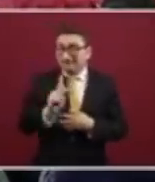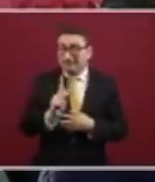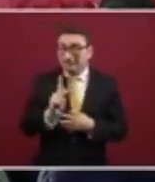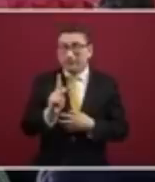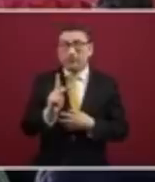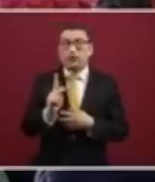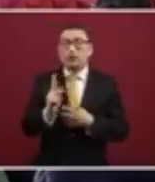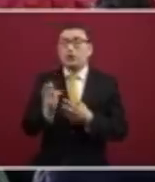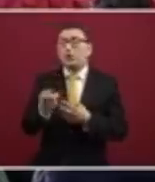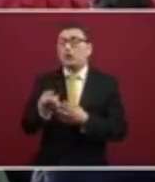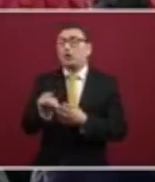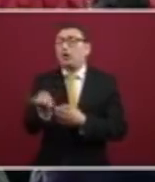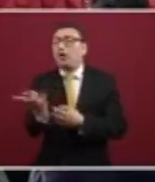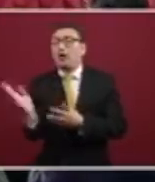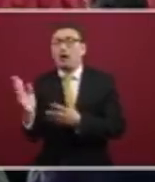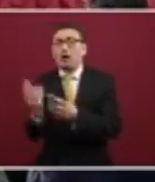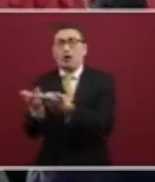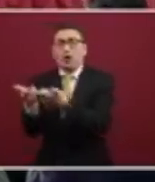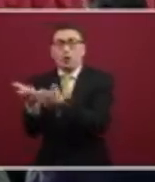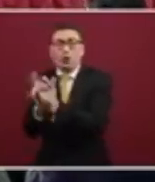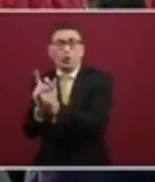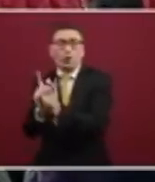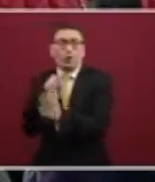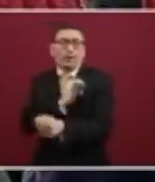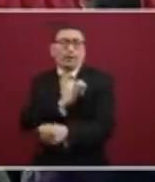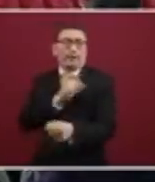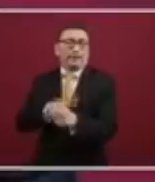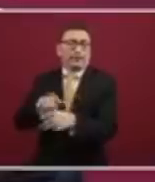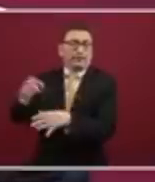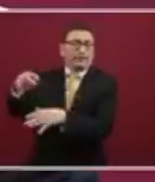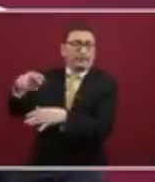un grupo selecto,